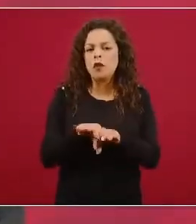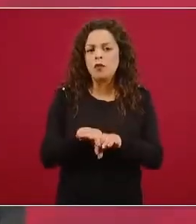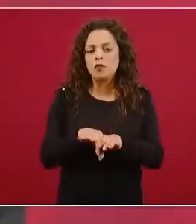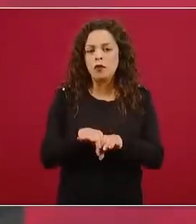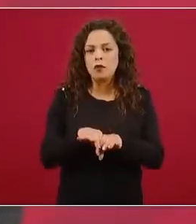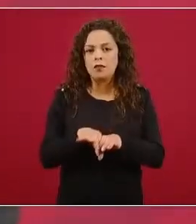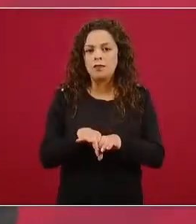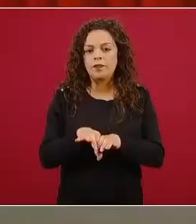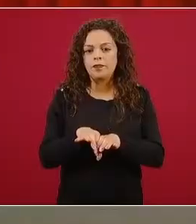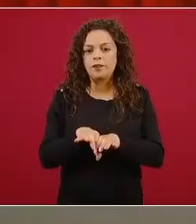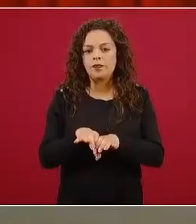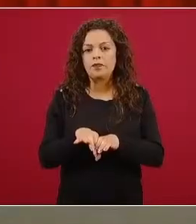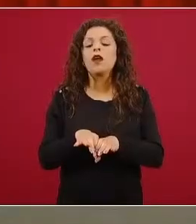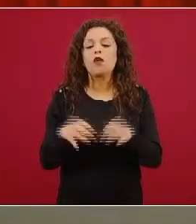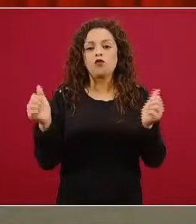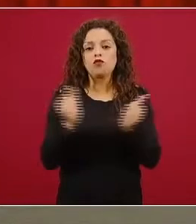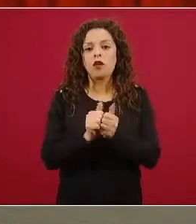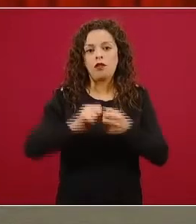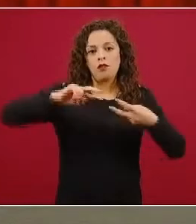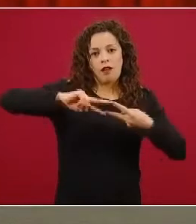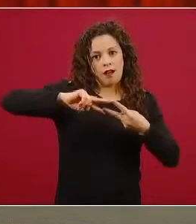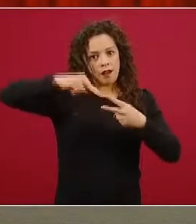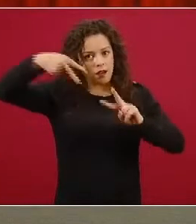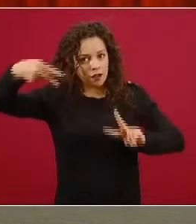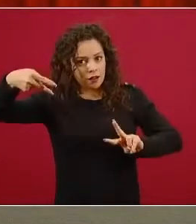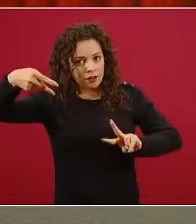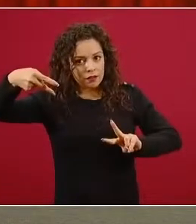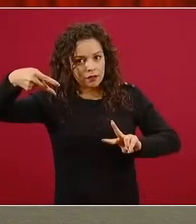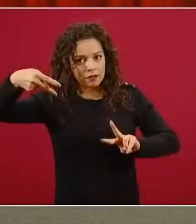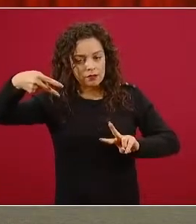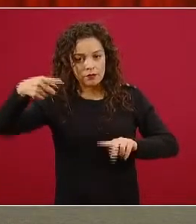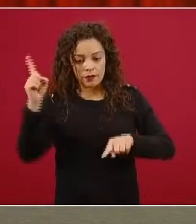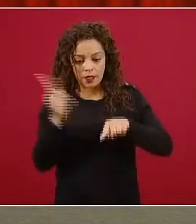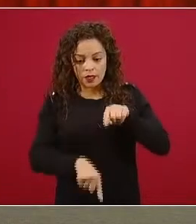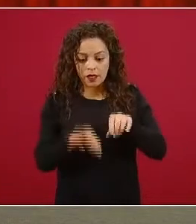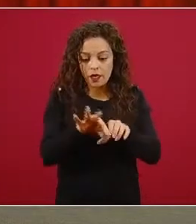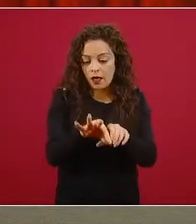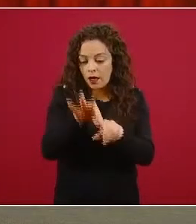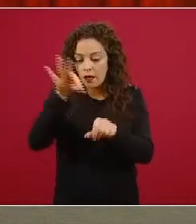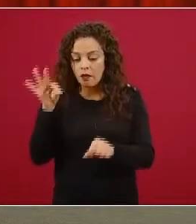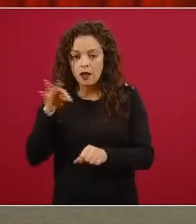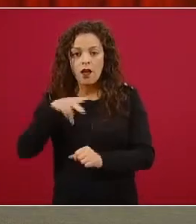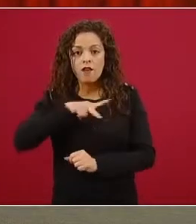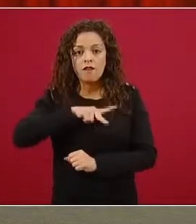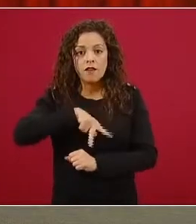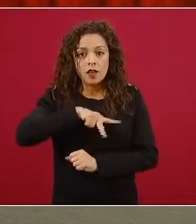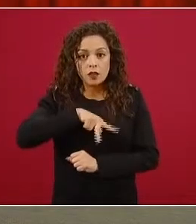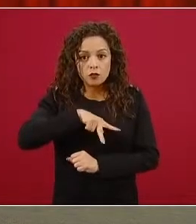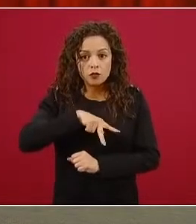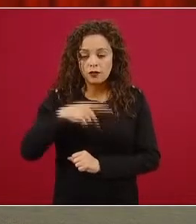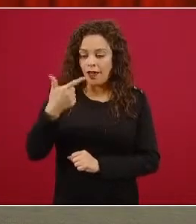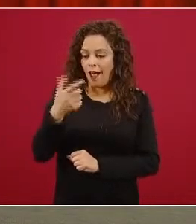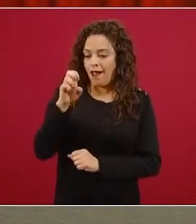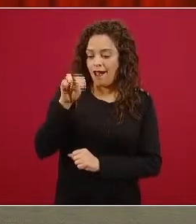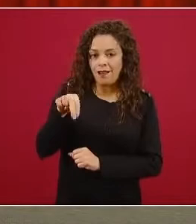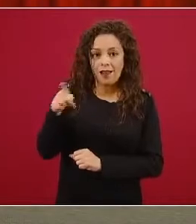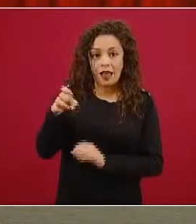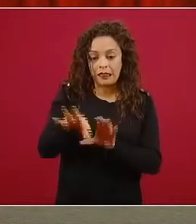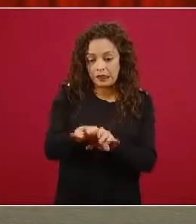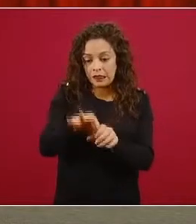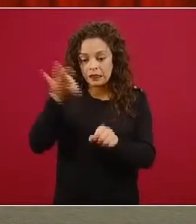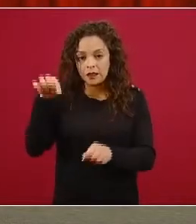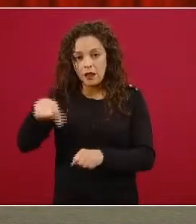de ingeniería genética. Se le quita al virus literalmente el gen que produce la